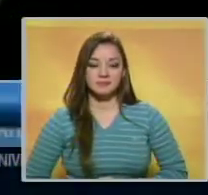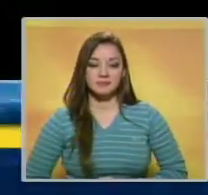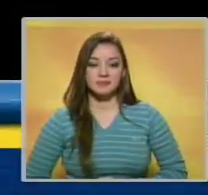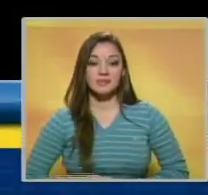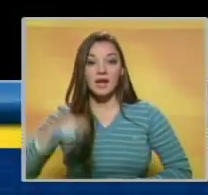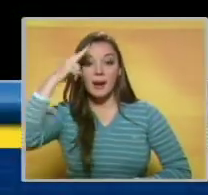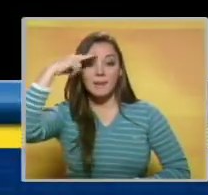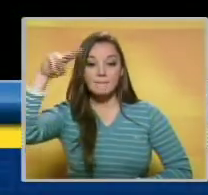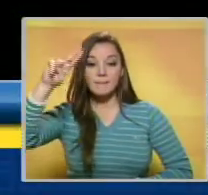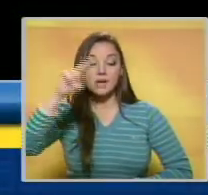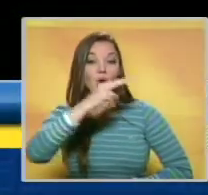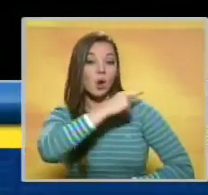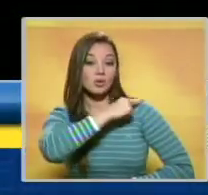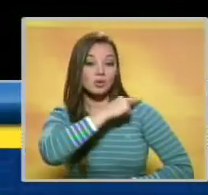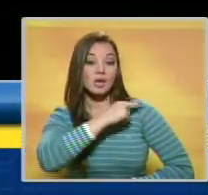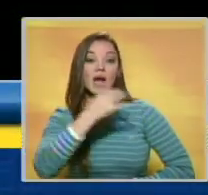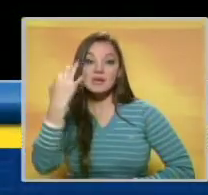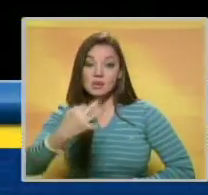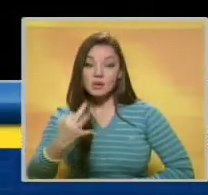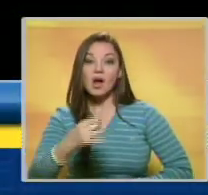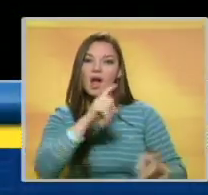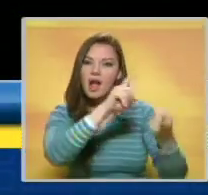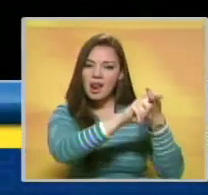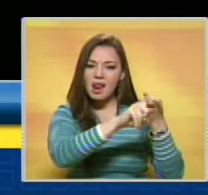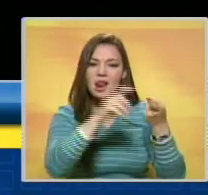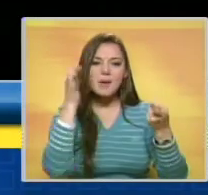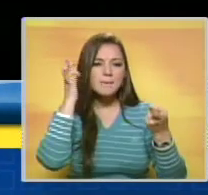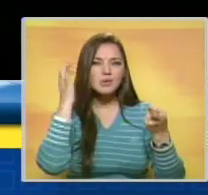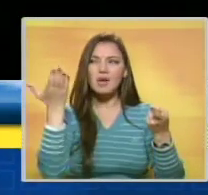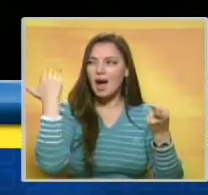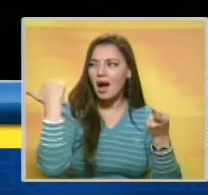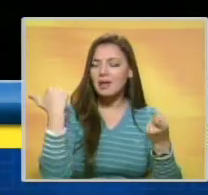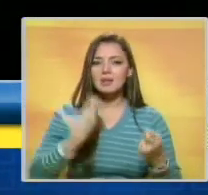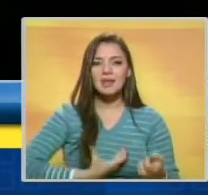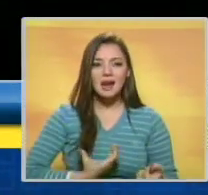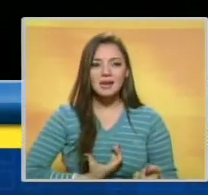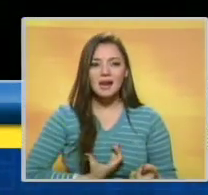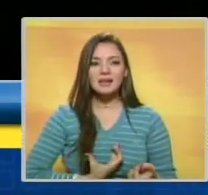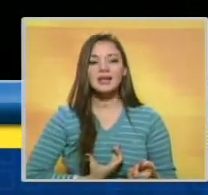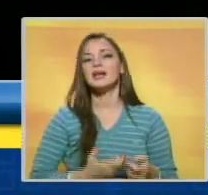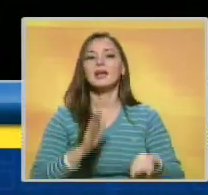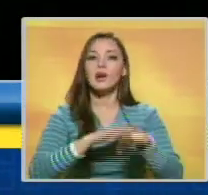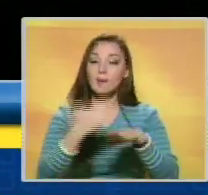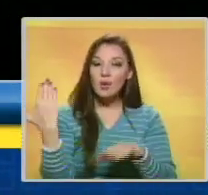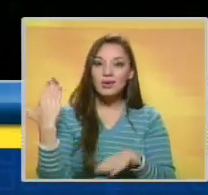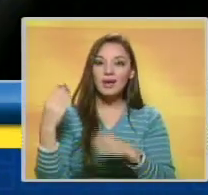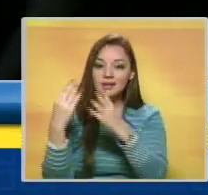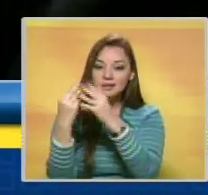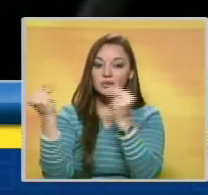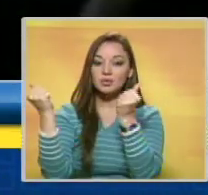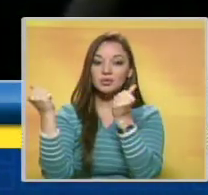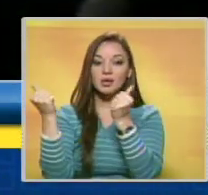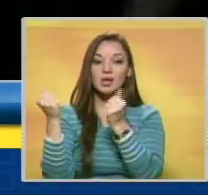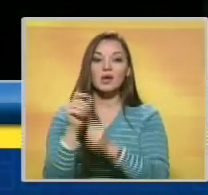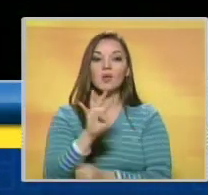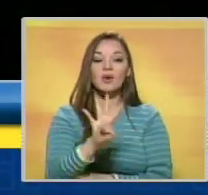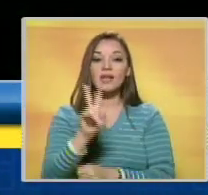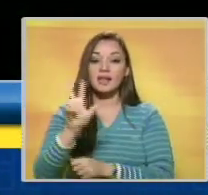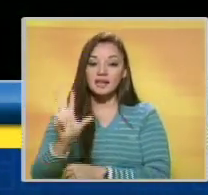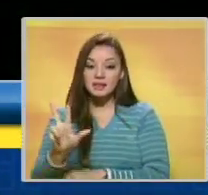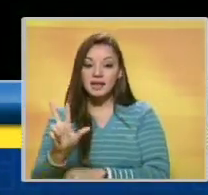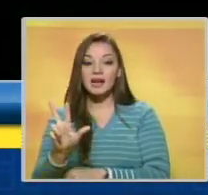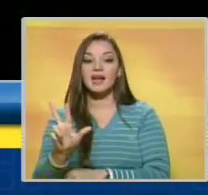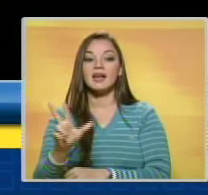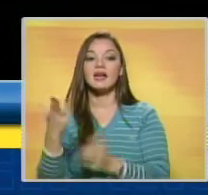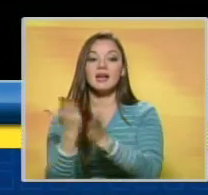En México, autoridades de ese país aseguraron que la esposa de un exalcalde mexicano detenida tras la desaparición de 43 estudiantes